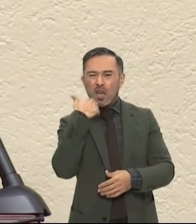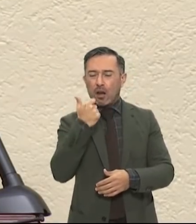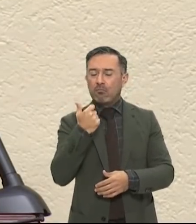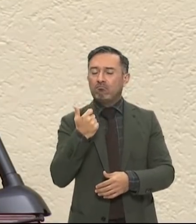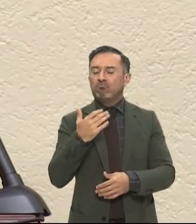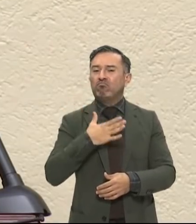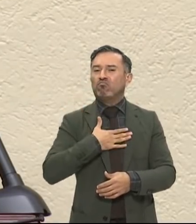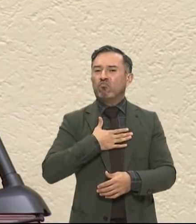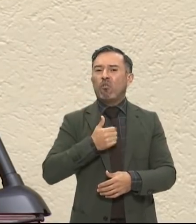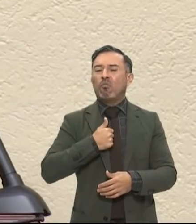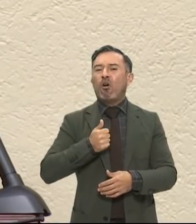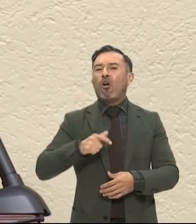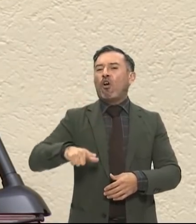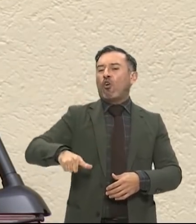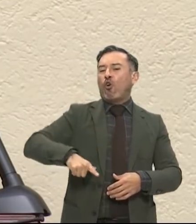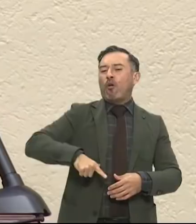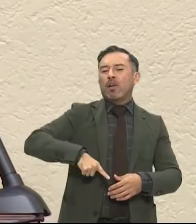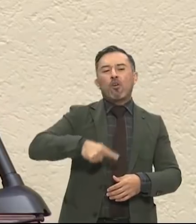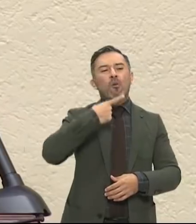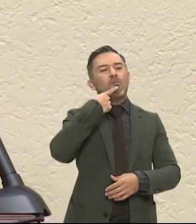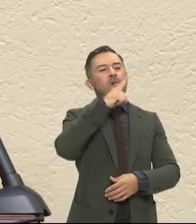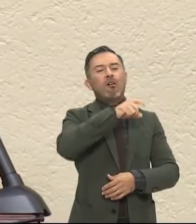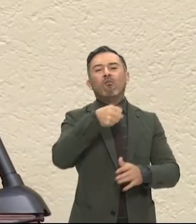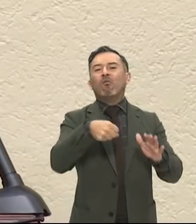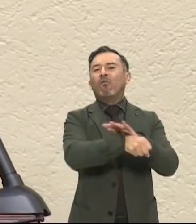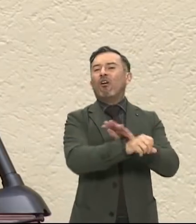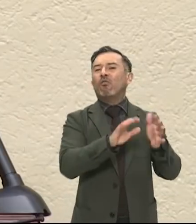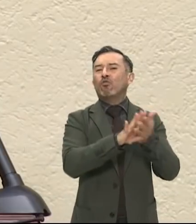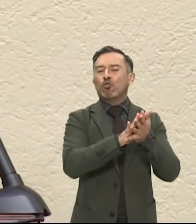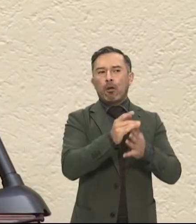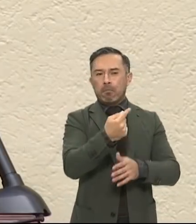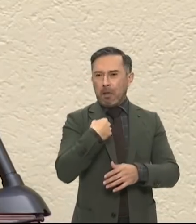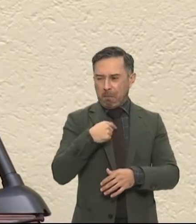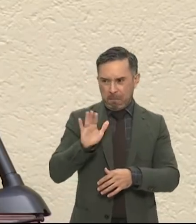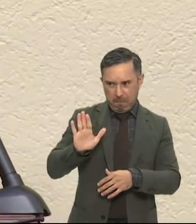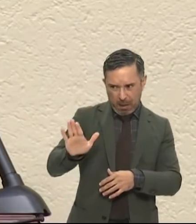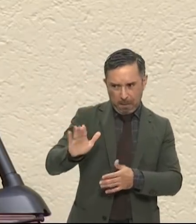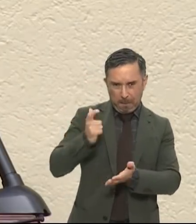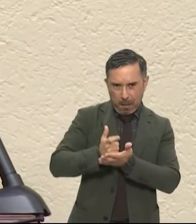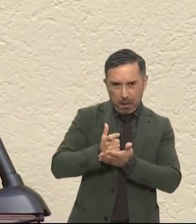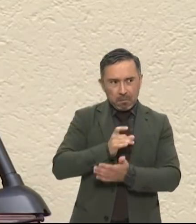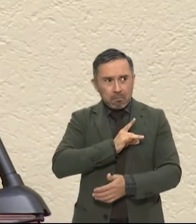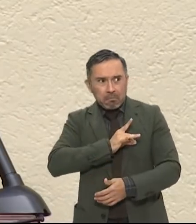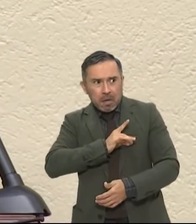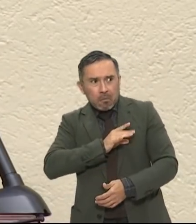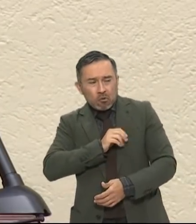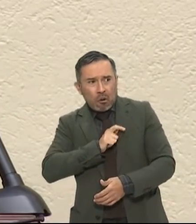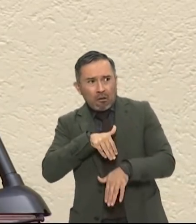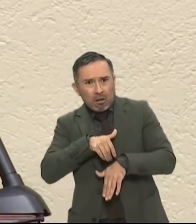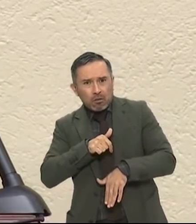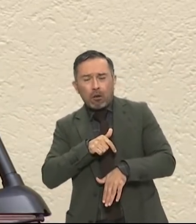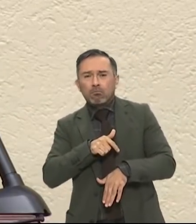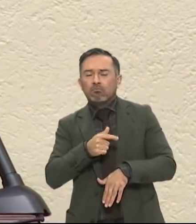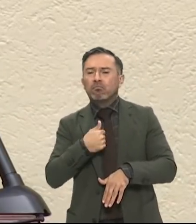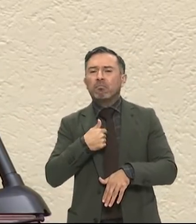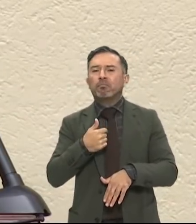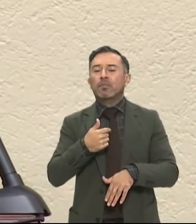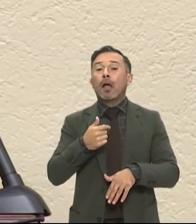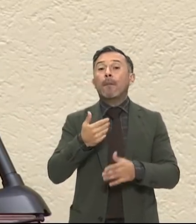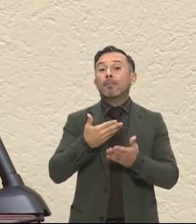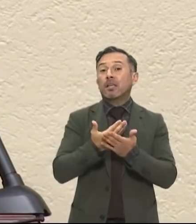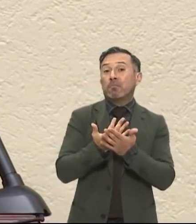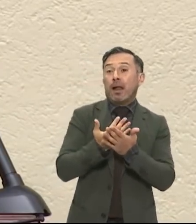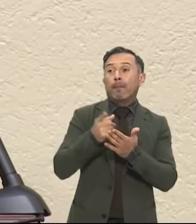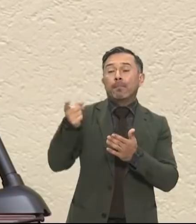autoritariamente el brazo penal del Estado para amedrentar a quienes ejercemos y defendemos la autonomía del INE. En sesión extraordinaria del Consejo General del INE